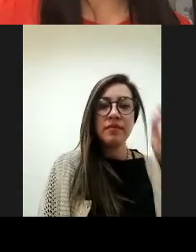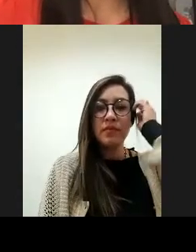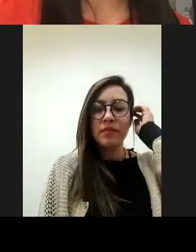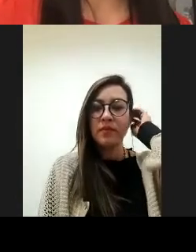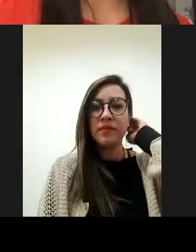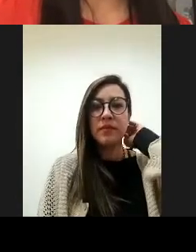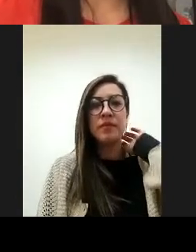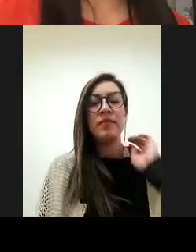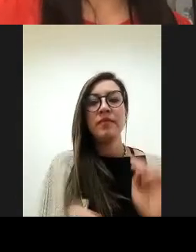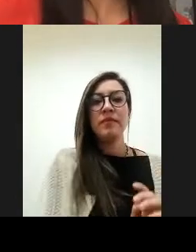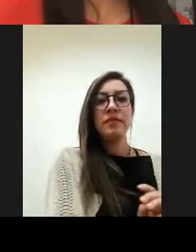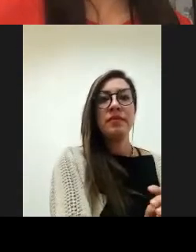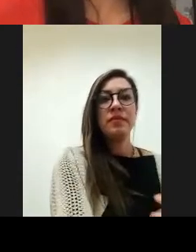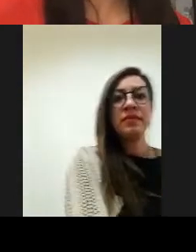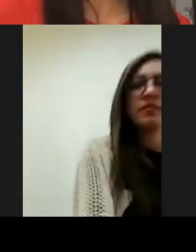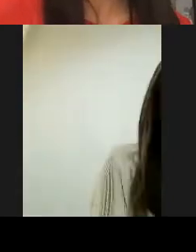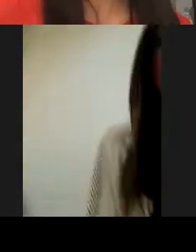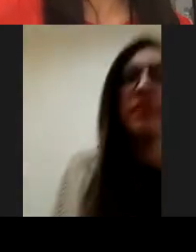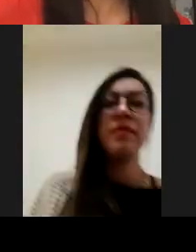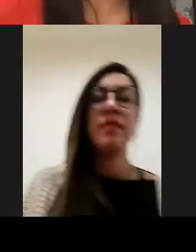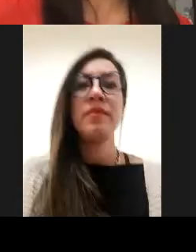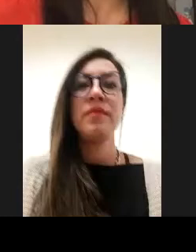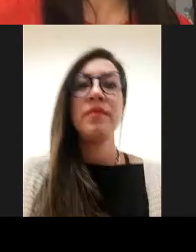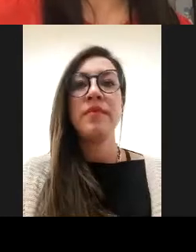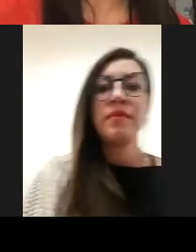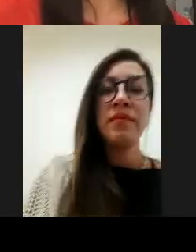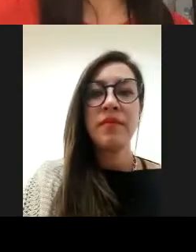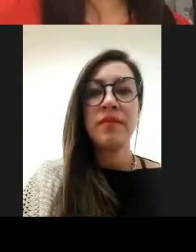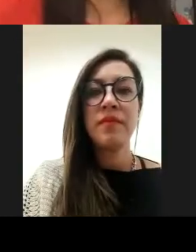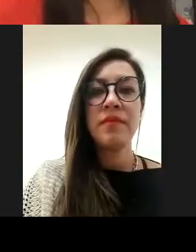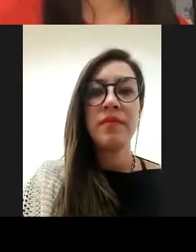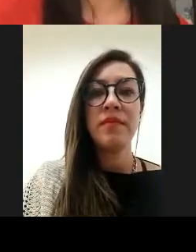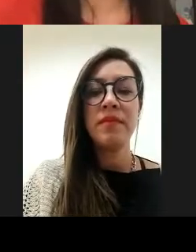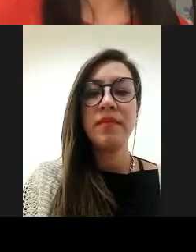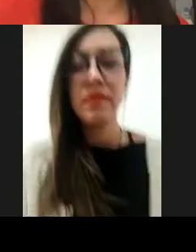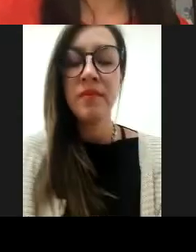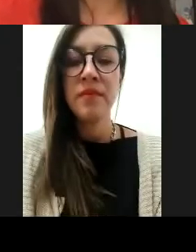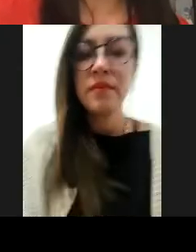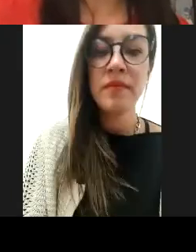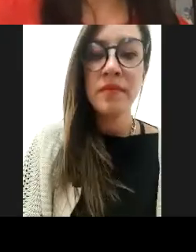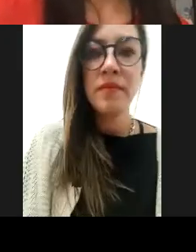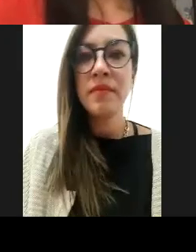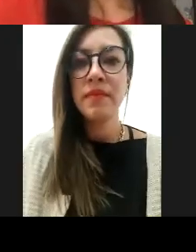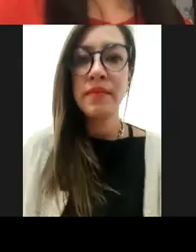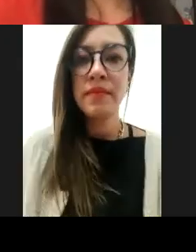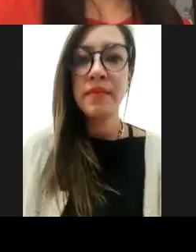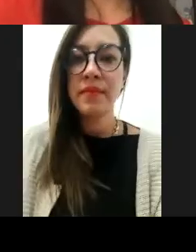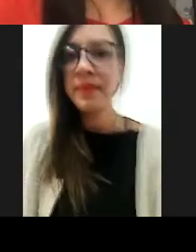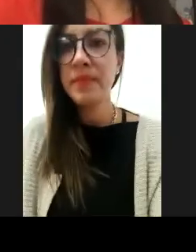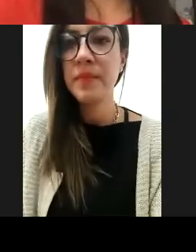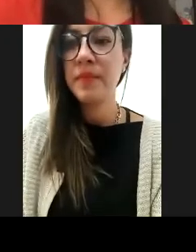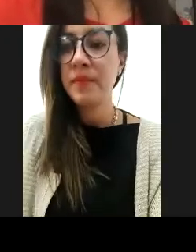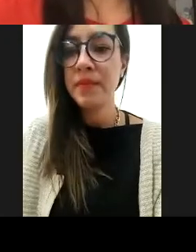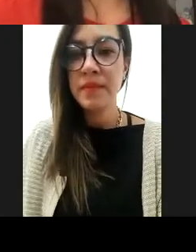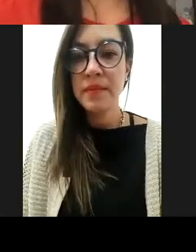casos la ciudadanía, la gente no acudía a la comisión por no poderse desplazar hasta allá, o